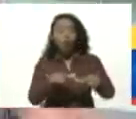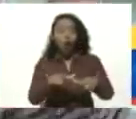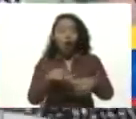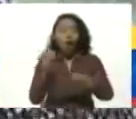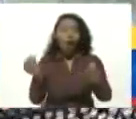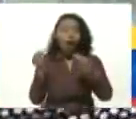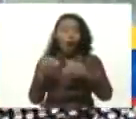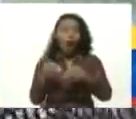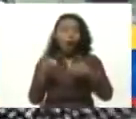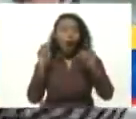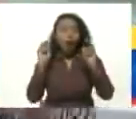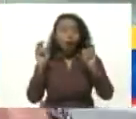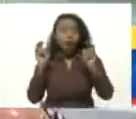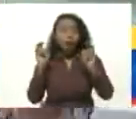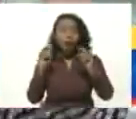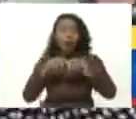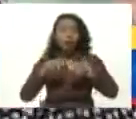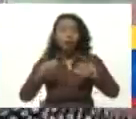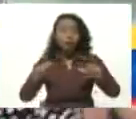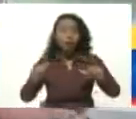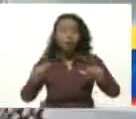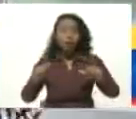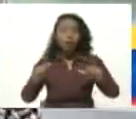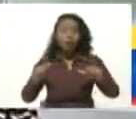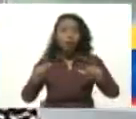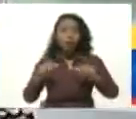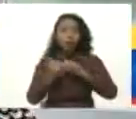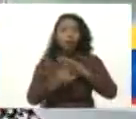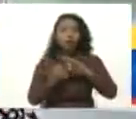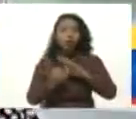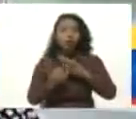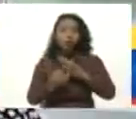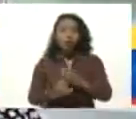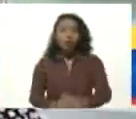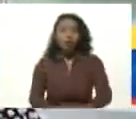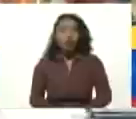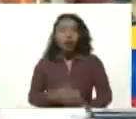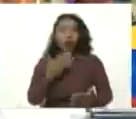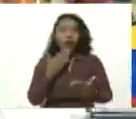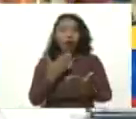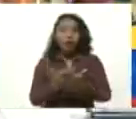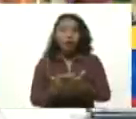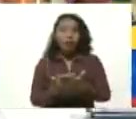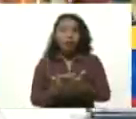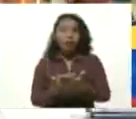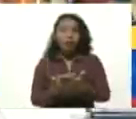a las condiciones del territorio y de la institución. Muchas gracias,